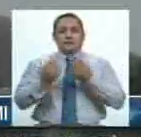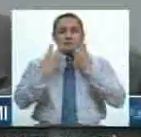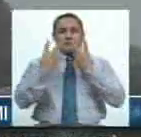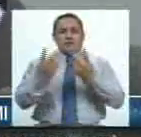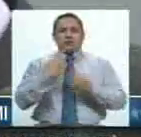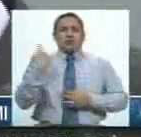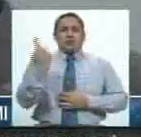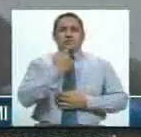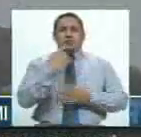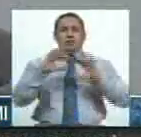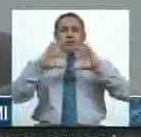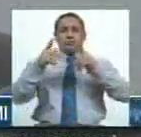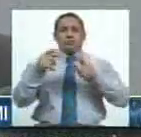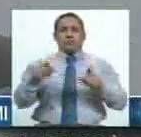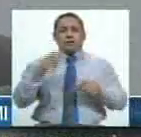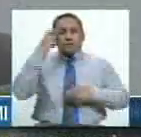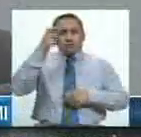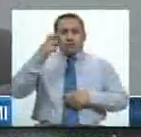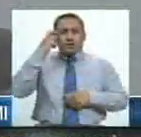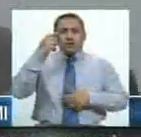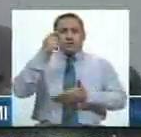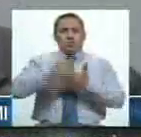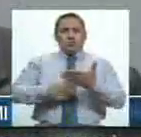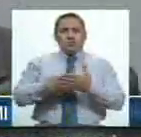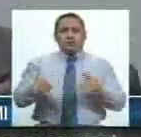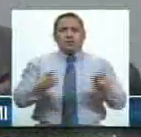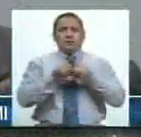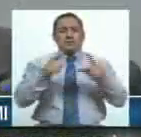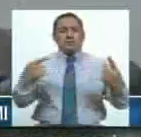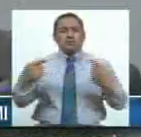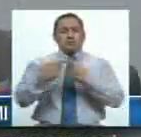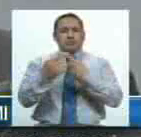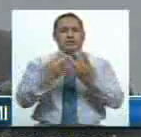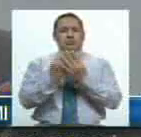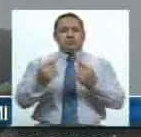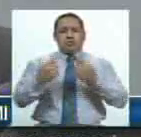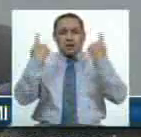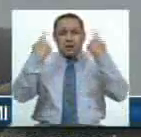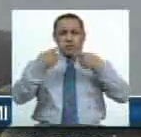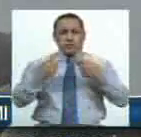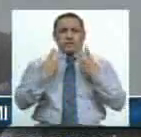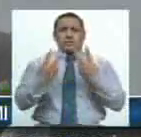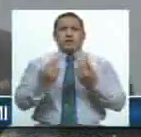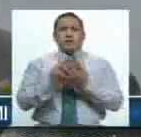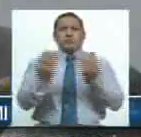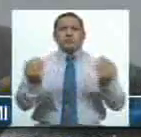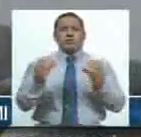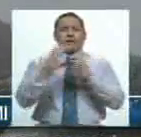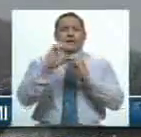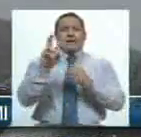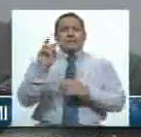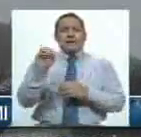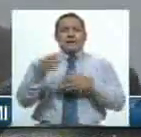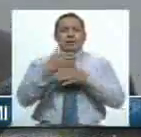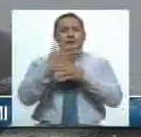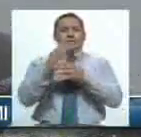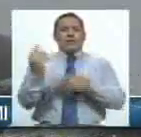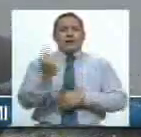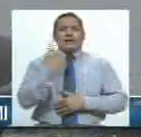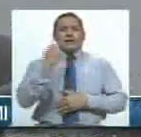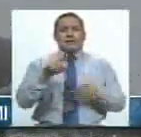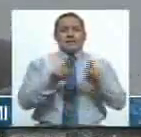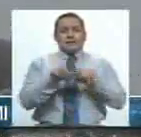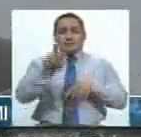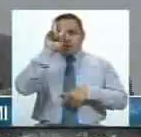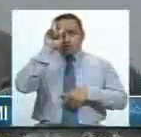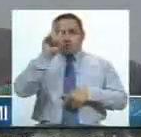decisiones a nivel mundial sobre política tributaria, sobre temas de evasión e ilusión, un gran acuerdo a nivel de el G20 con participación, además del